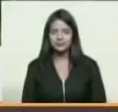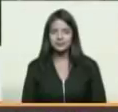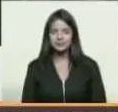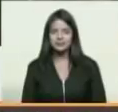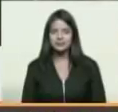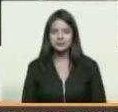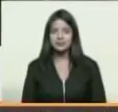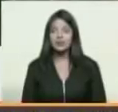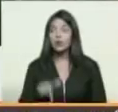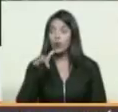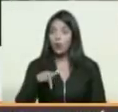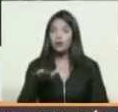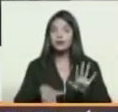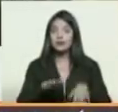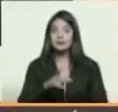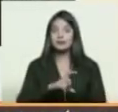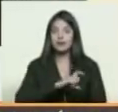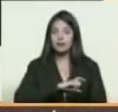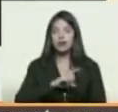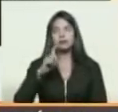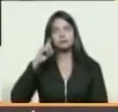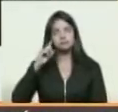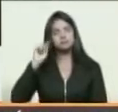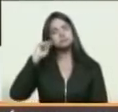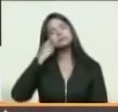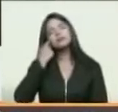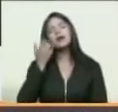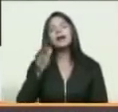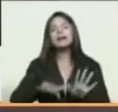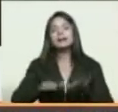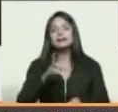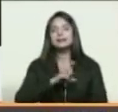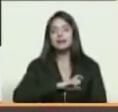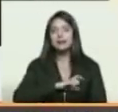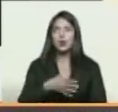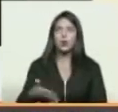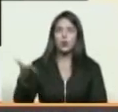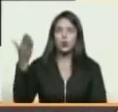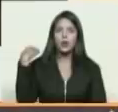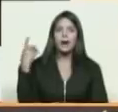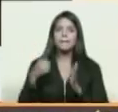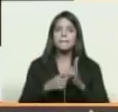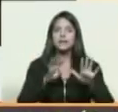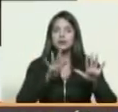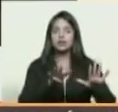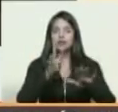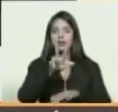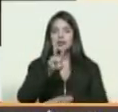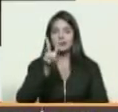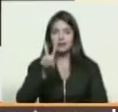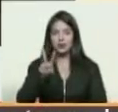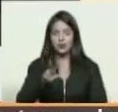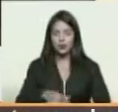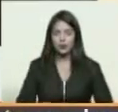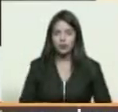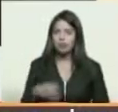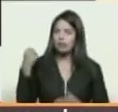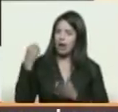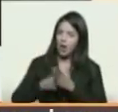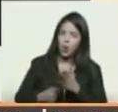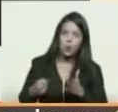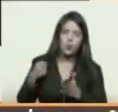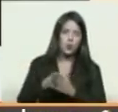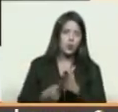Hoy 15 de enero conmemoramos aquel 15 de enero de 1932 de luchas